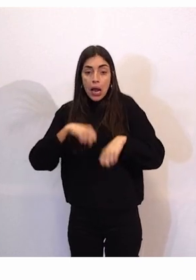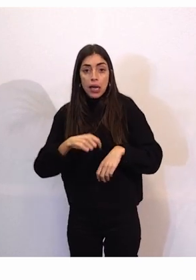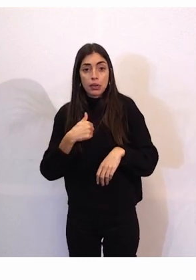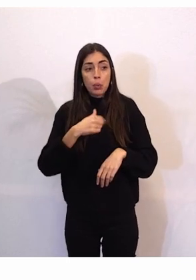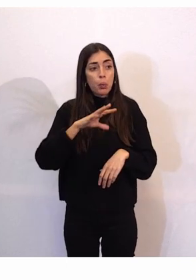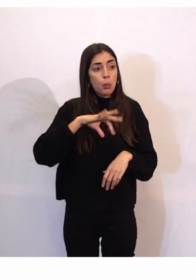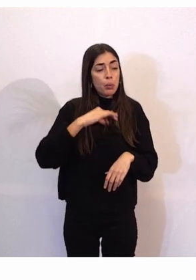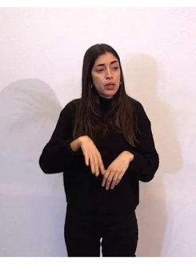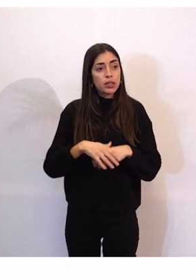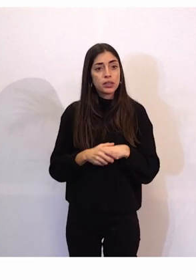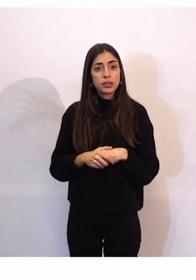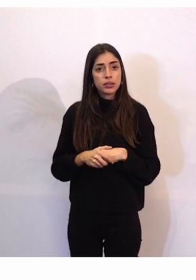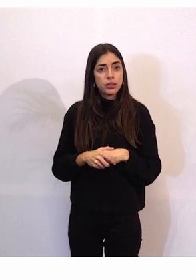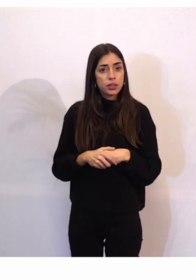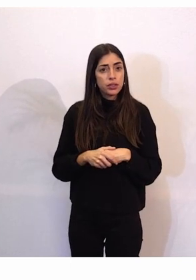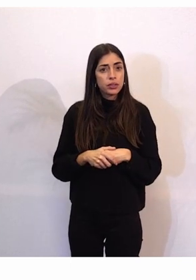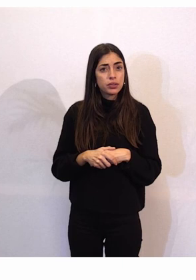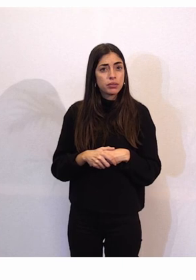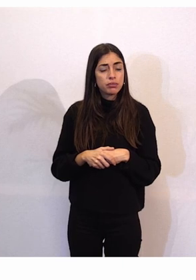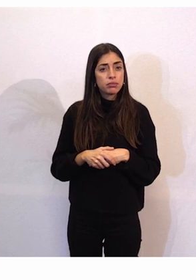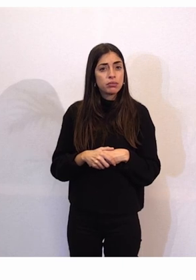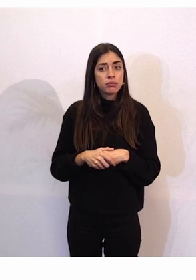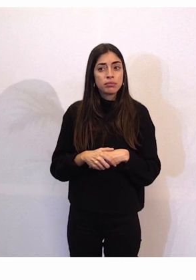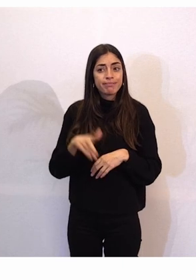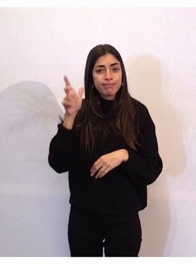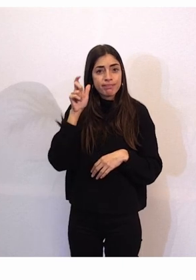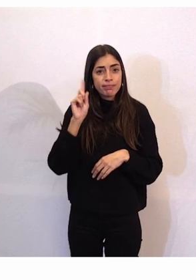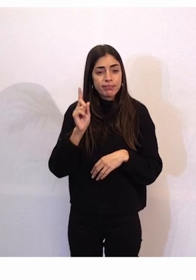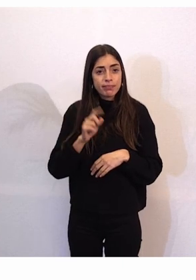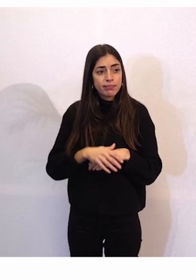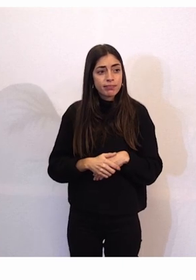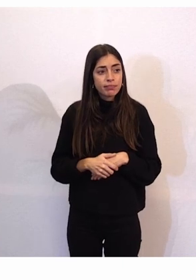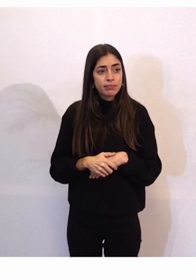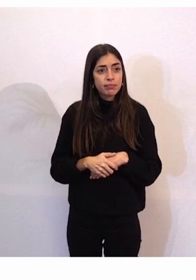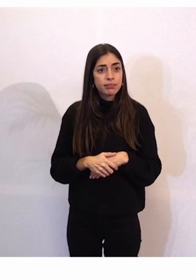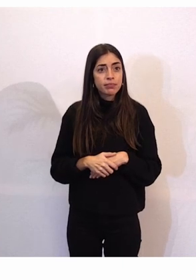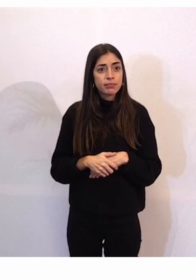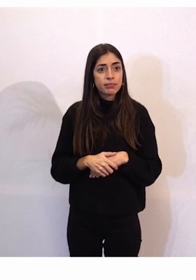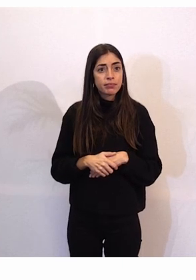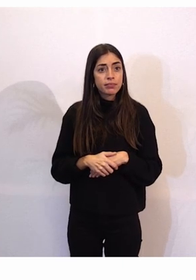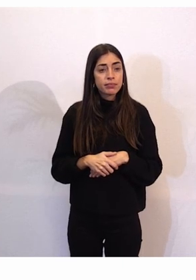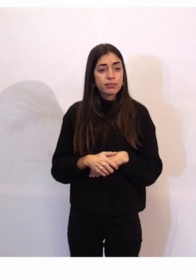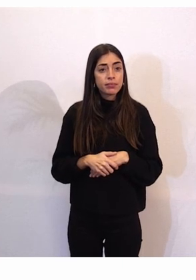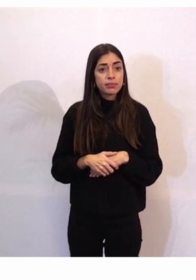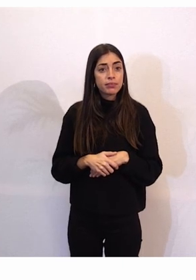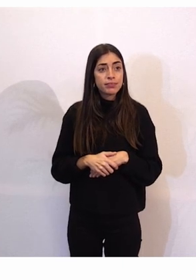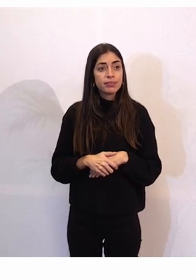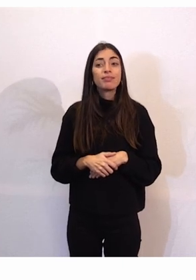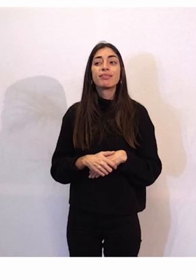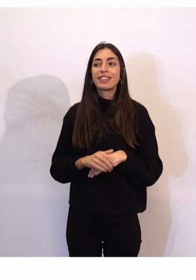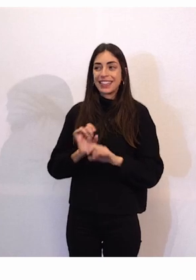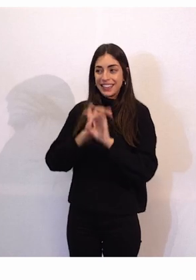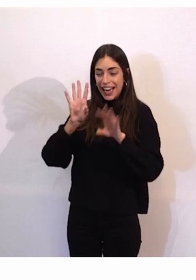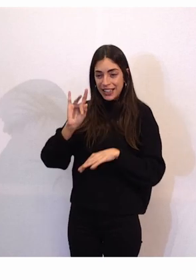es abrazarme, ¿a que sí? ¿A que me abrazas por la mañana? Un abrazo de esos que a ti me gustan. Claro que sí. Me